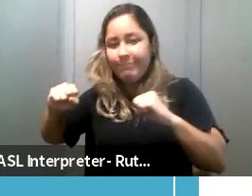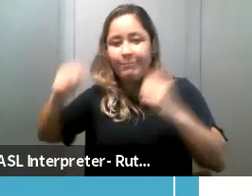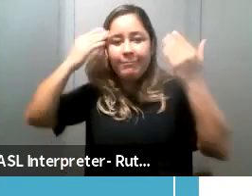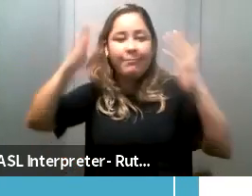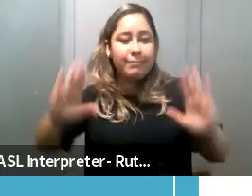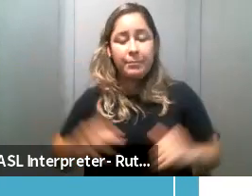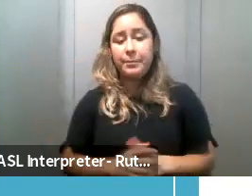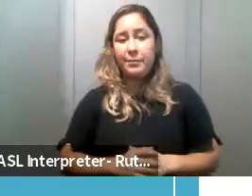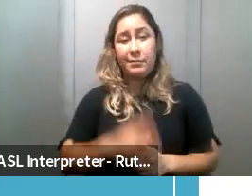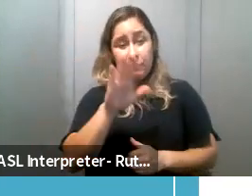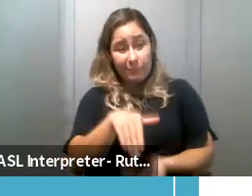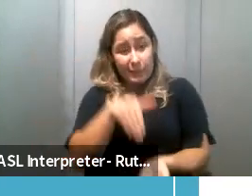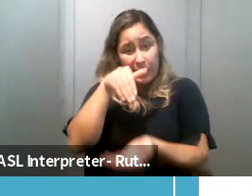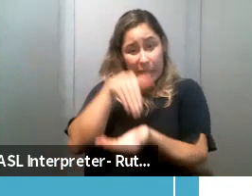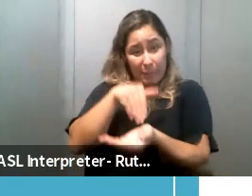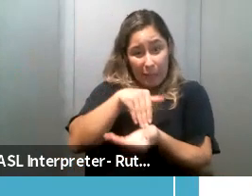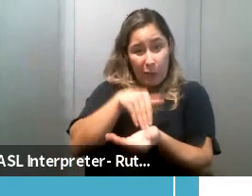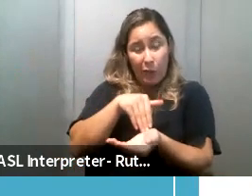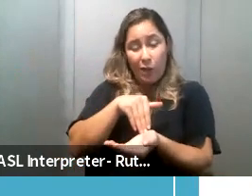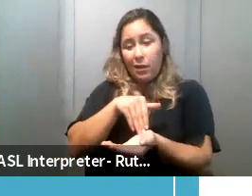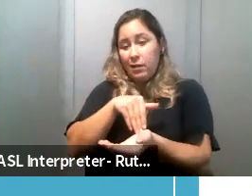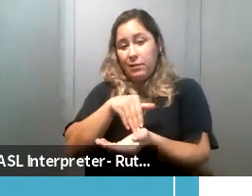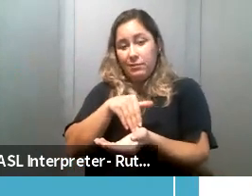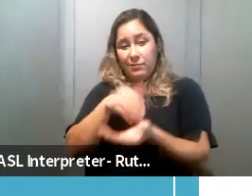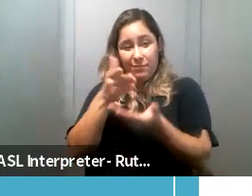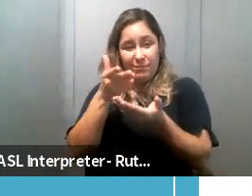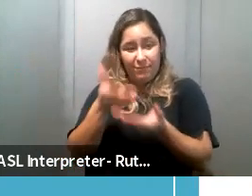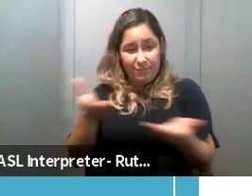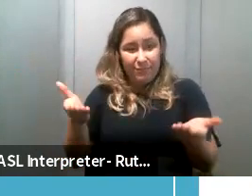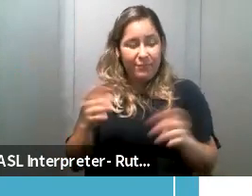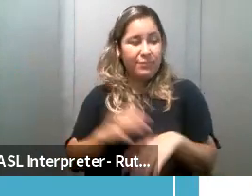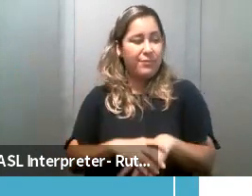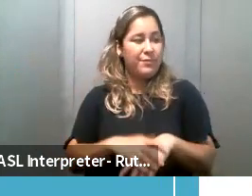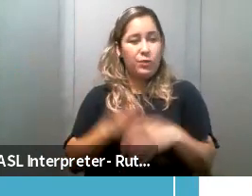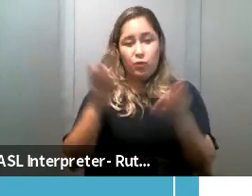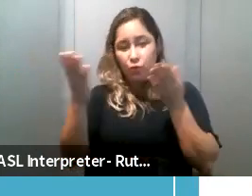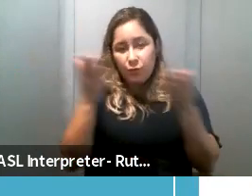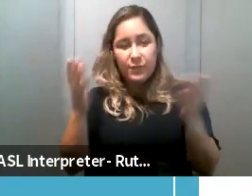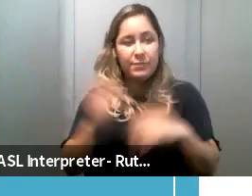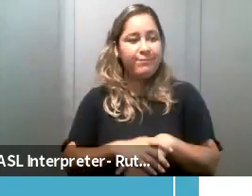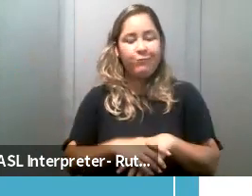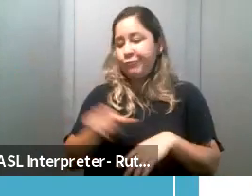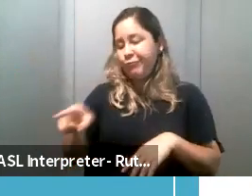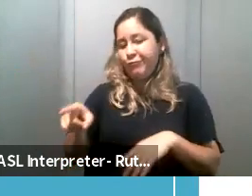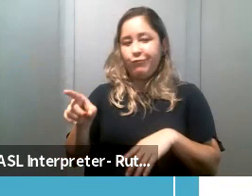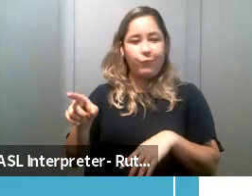no reciben medicamentos que necesitan a veces y